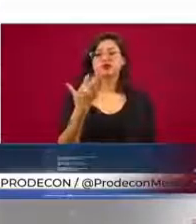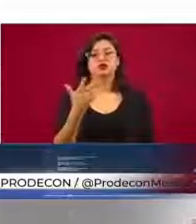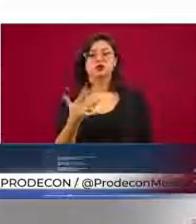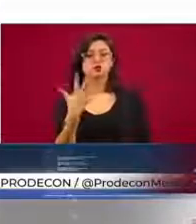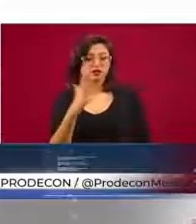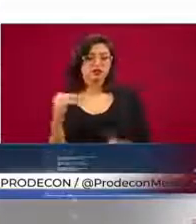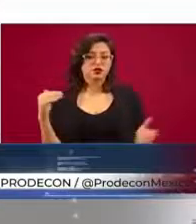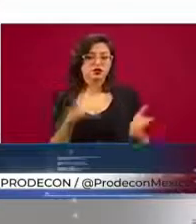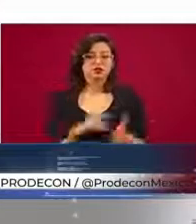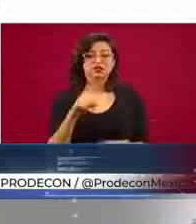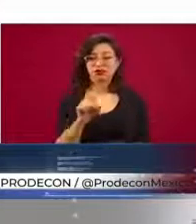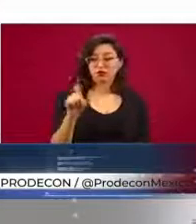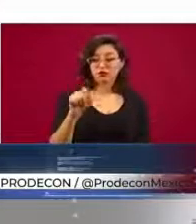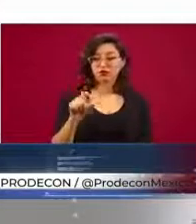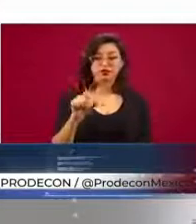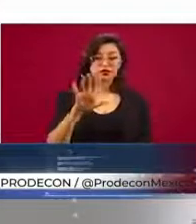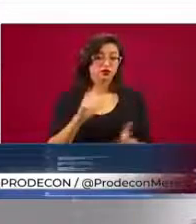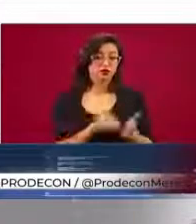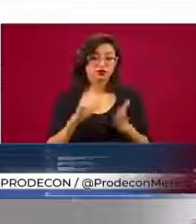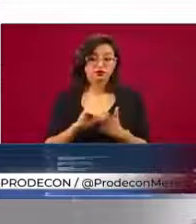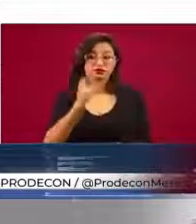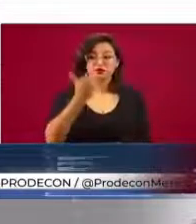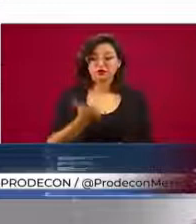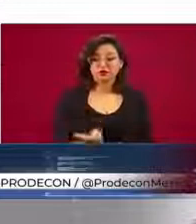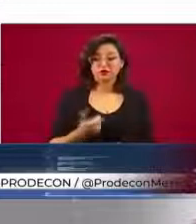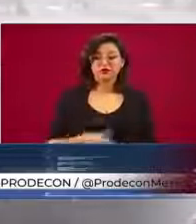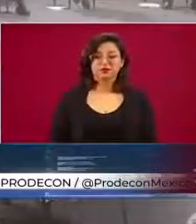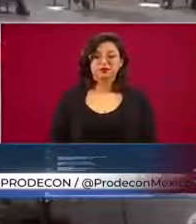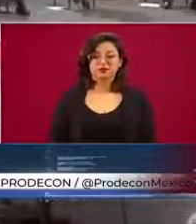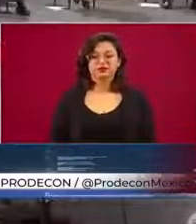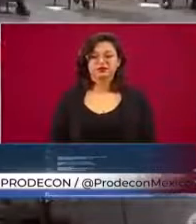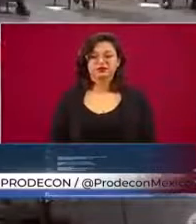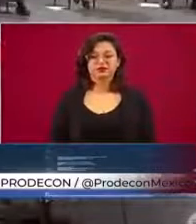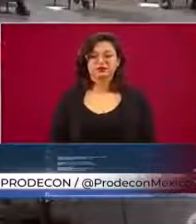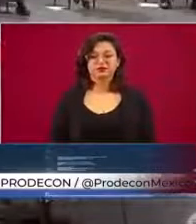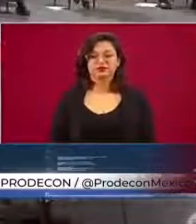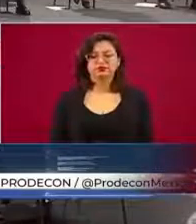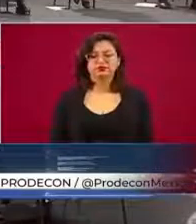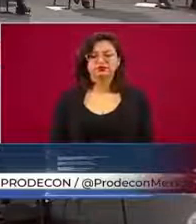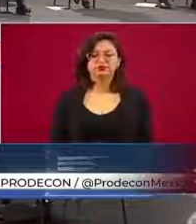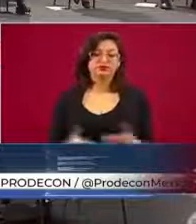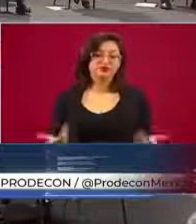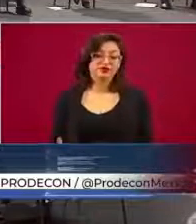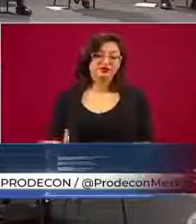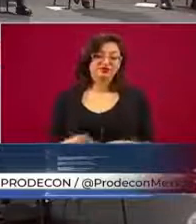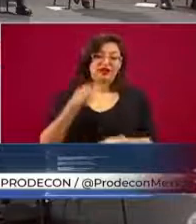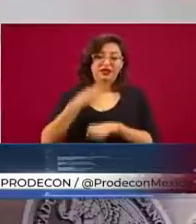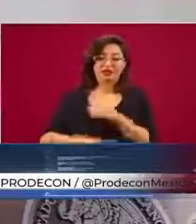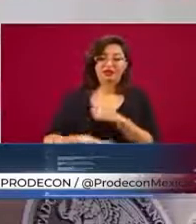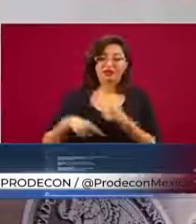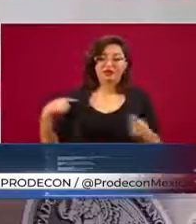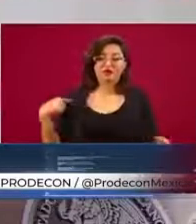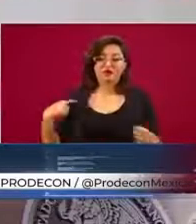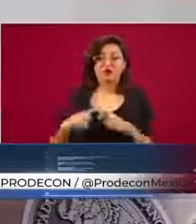la reforma fiscal que efectivamente entró este año, como con su antecedente que viene desde 2014, el